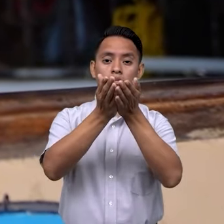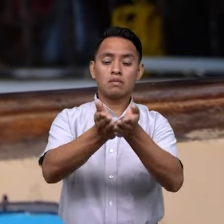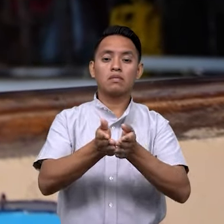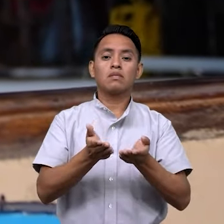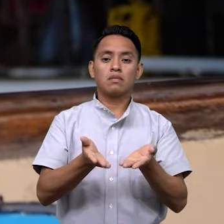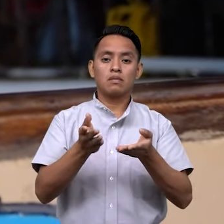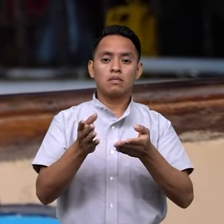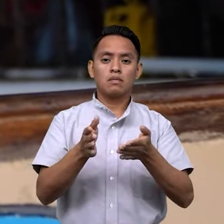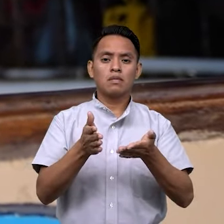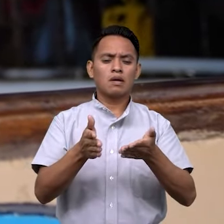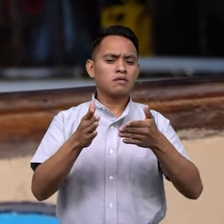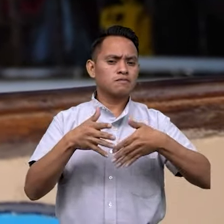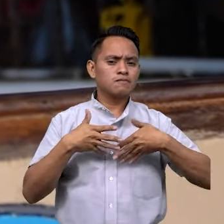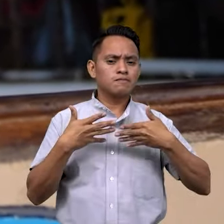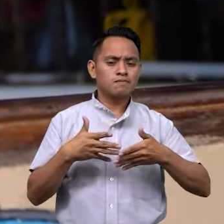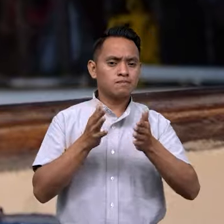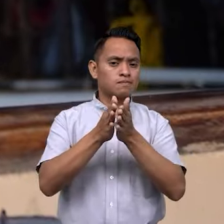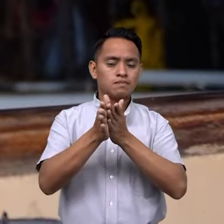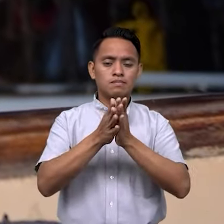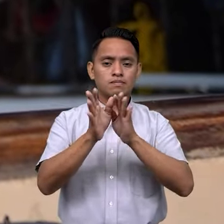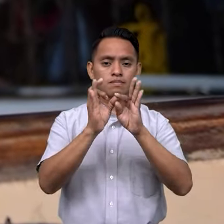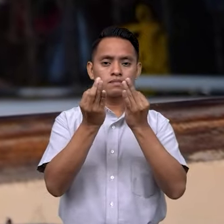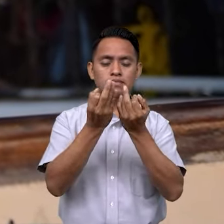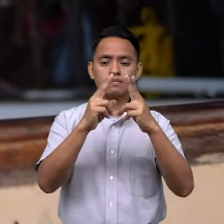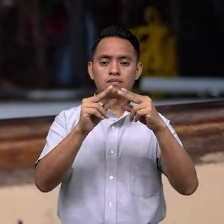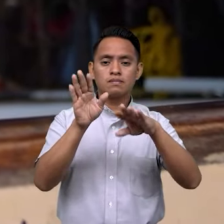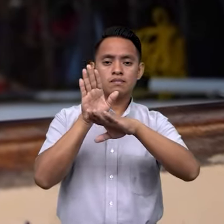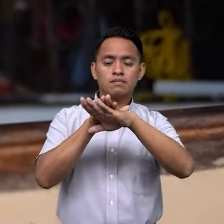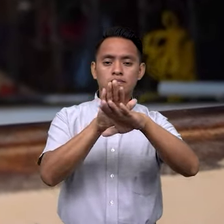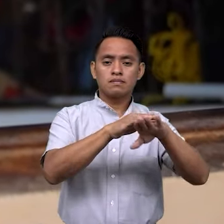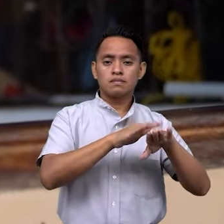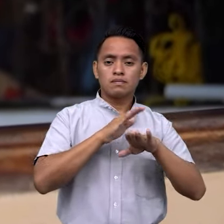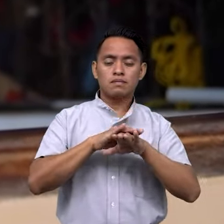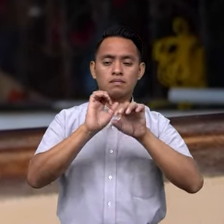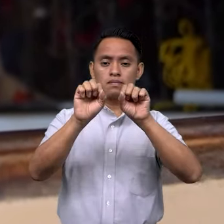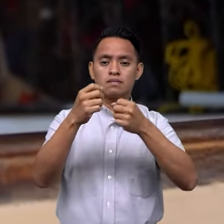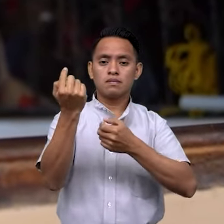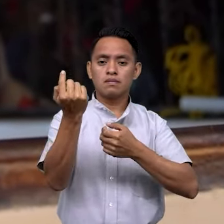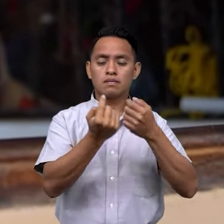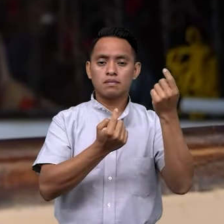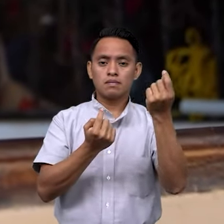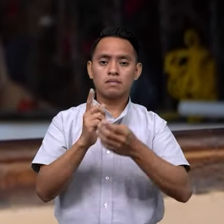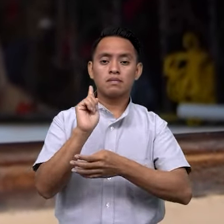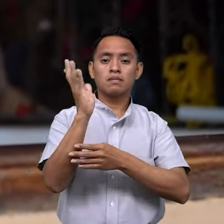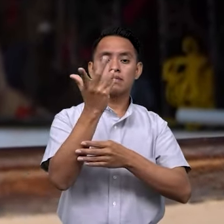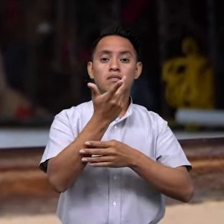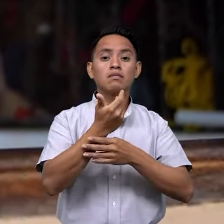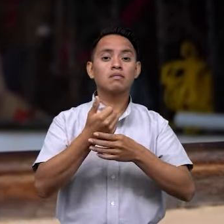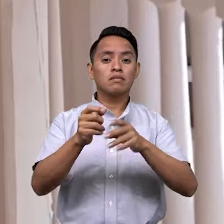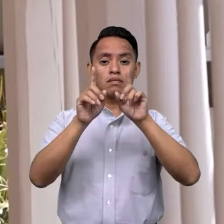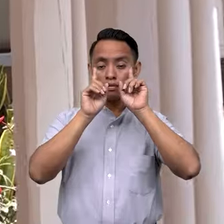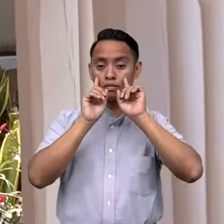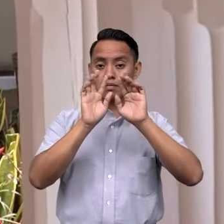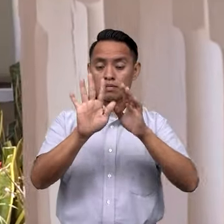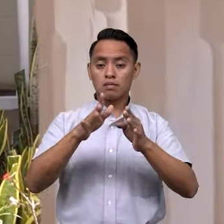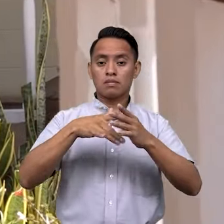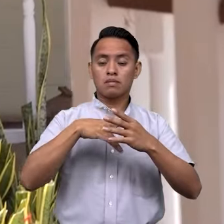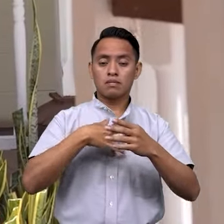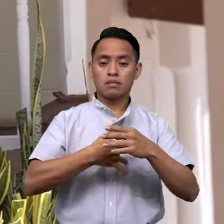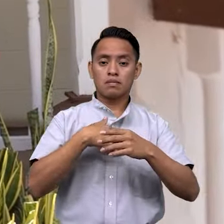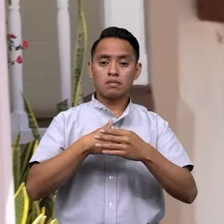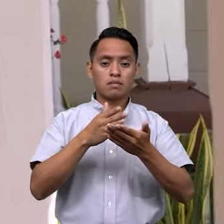para recrearse. Familia nicaragüense, los invitamos a que venga y aquí tenemos todas las medidas de seguridad. Entonces esa